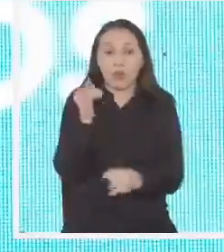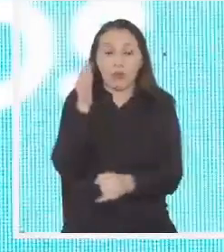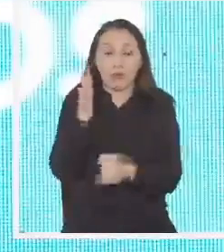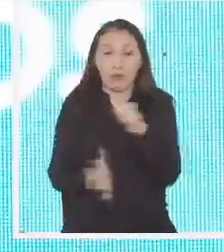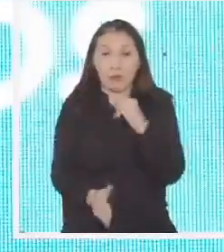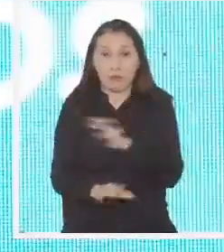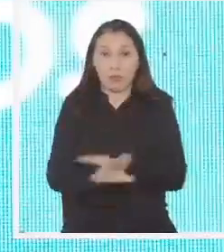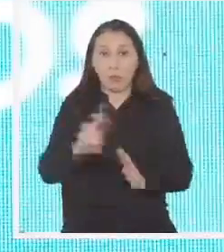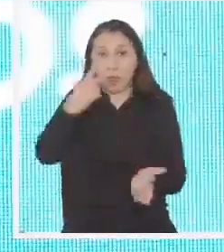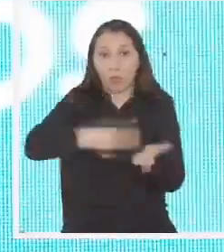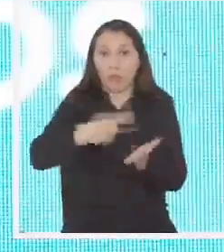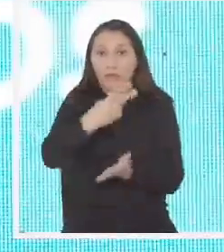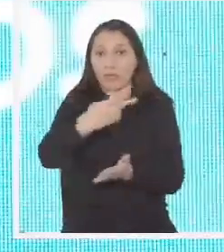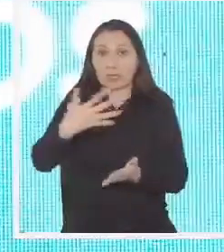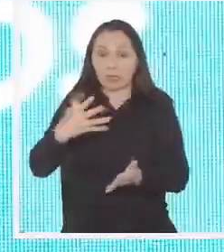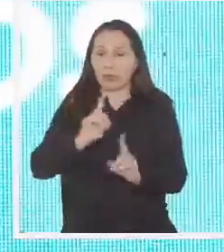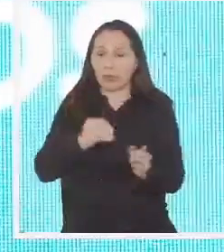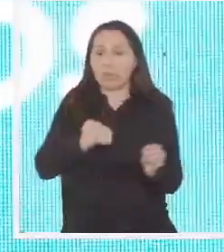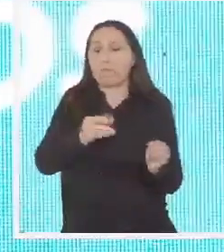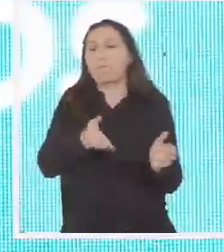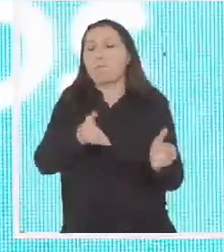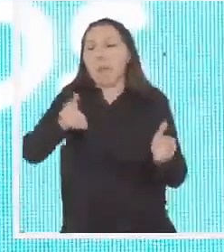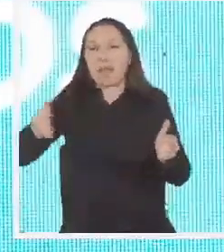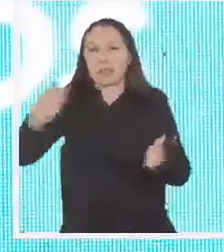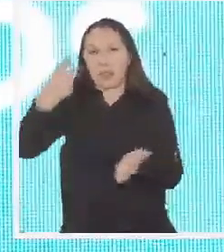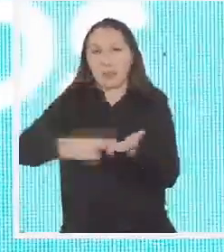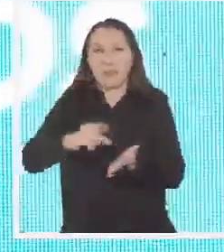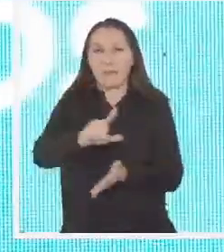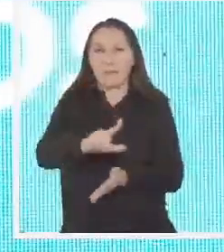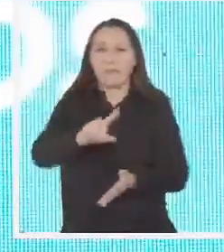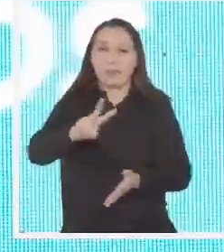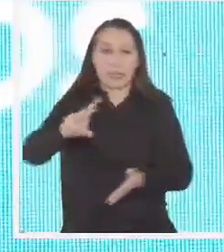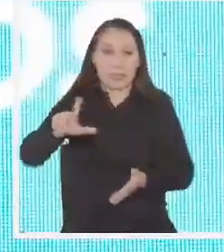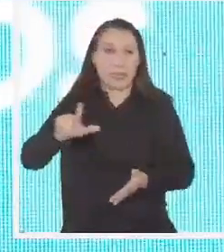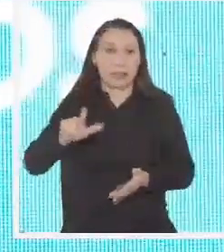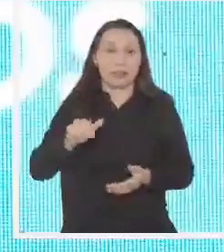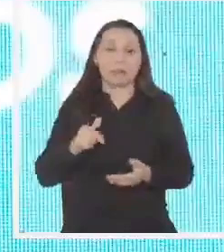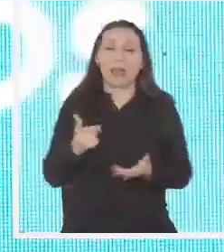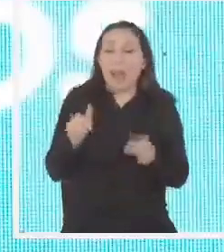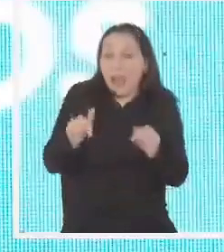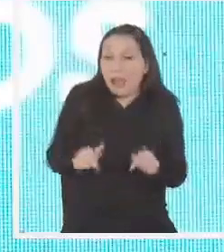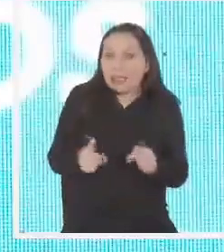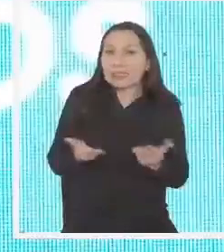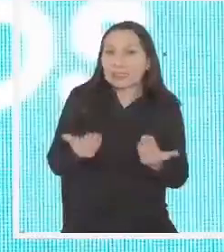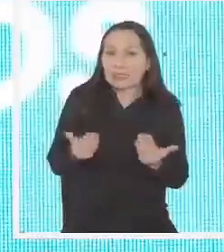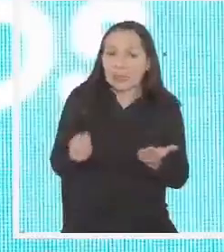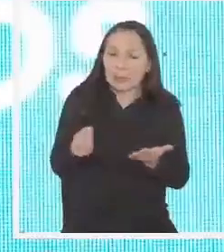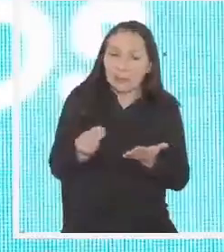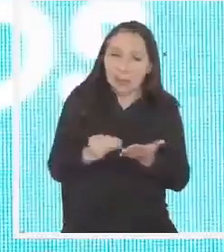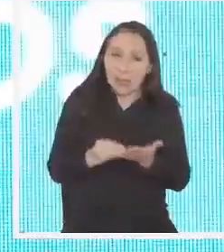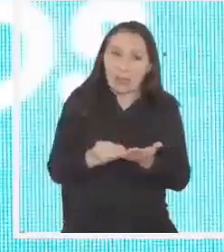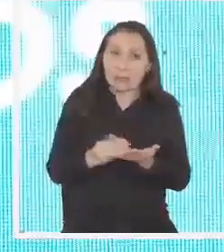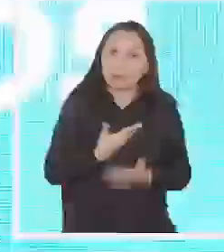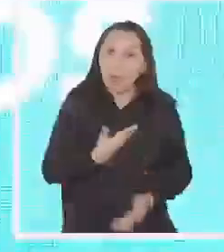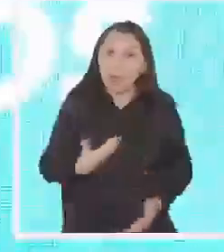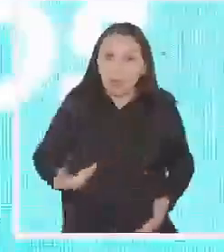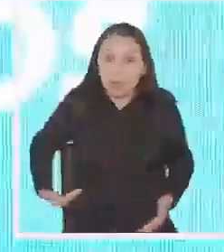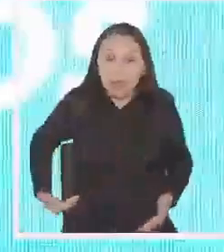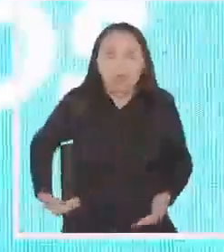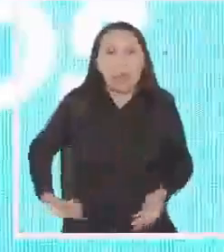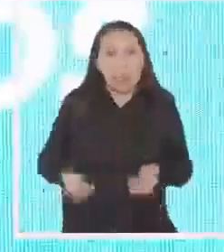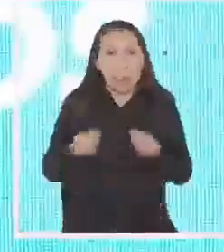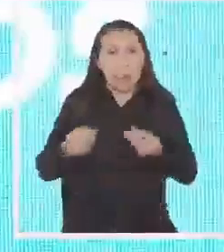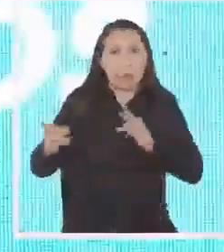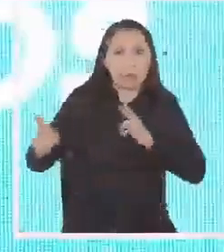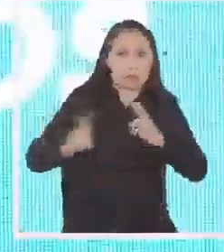el 2025, sino que el 2027. Pero aquí debo decir que necesitamos más. Como gobierno hemos tenido una muy